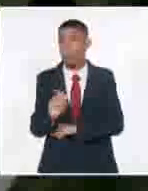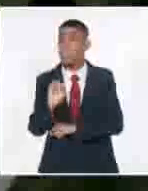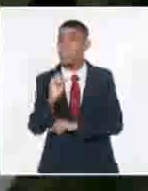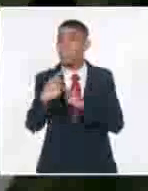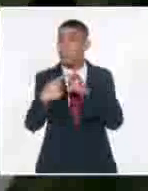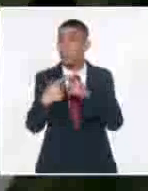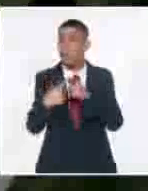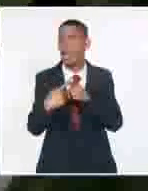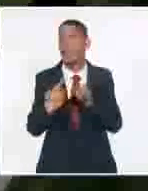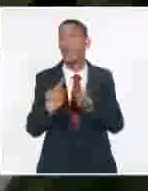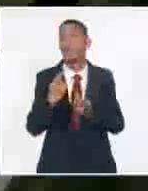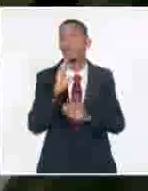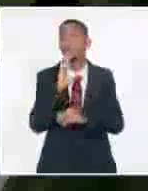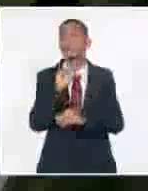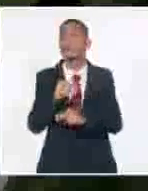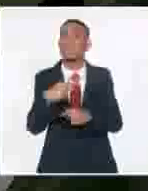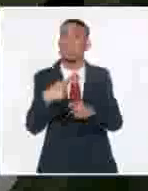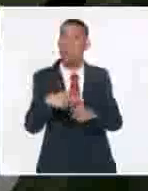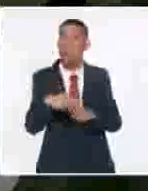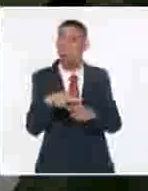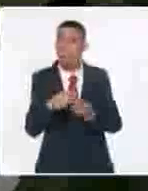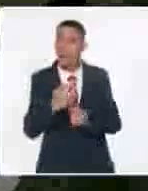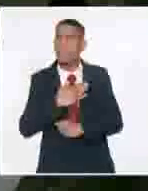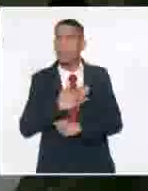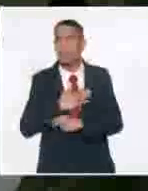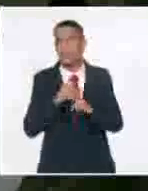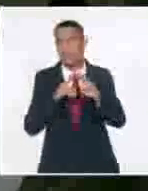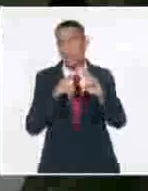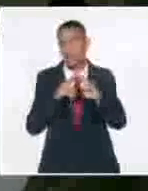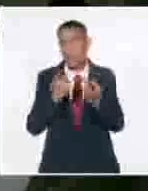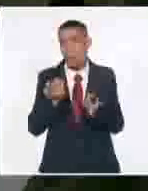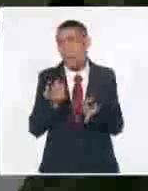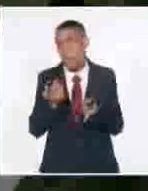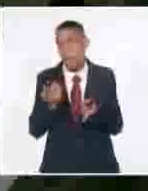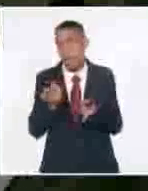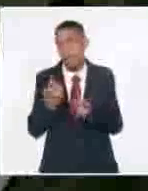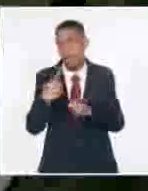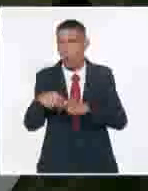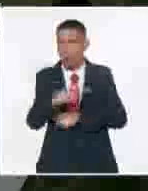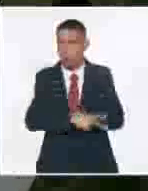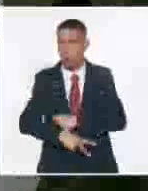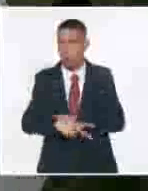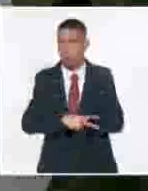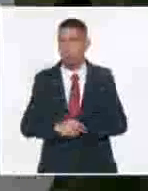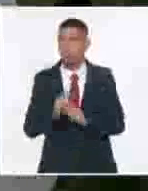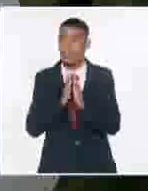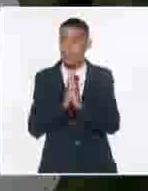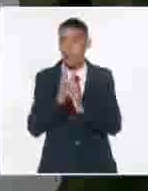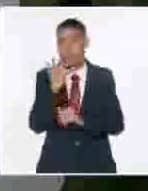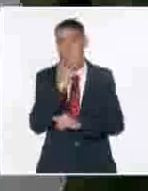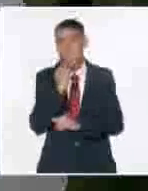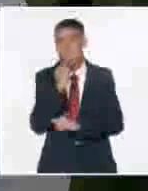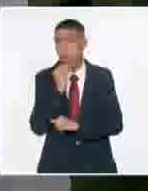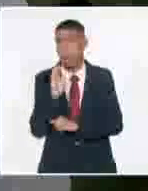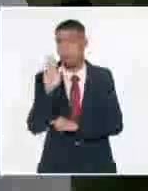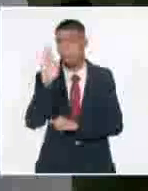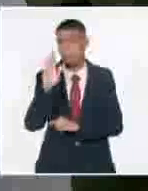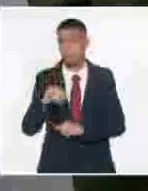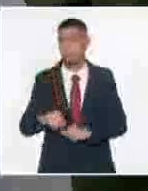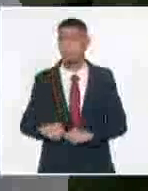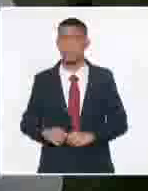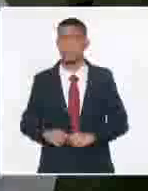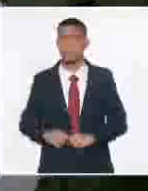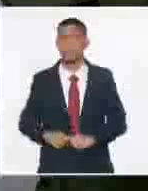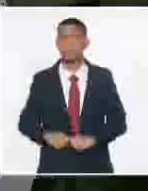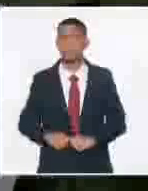e identificar al medio al que pertenece. Por favor, los interesados. Reconozco, Oliver,